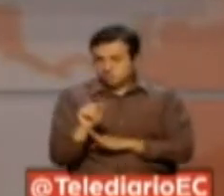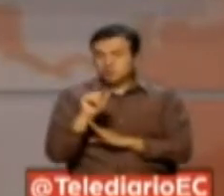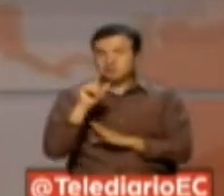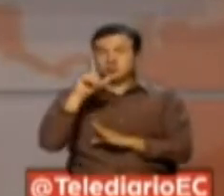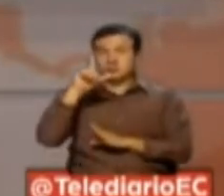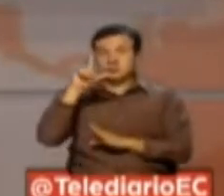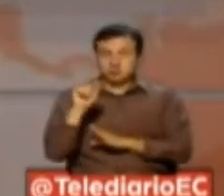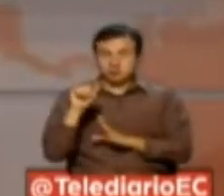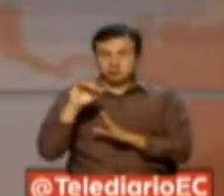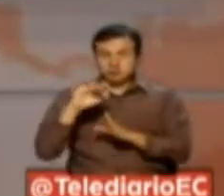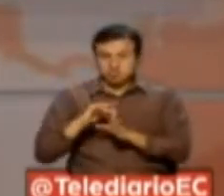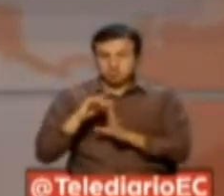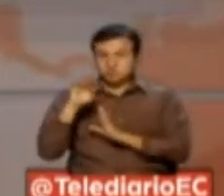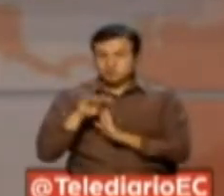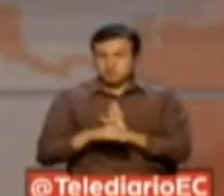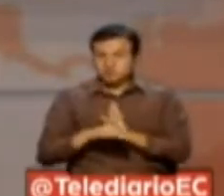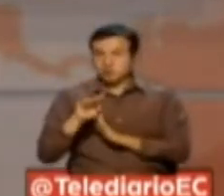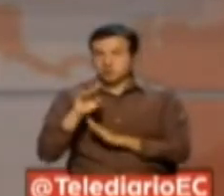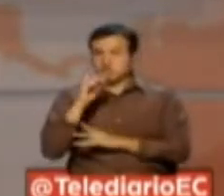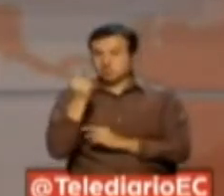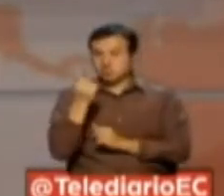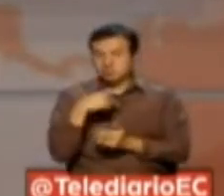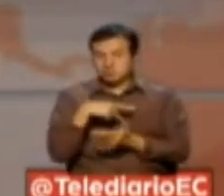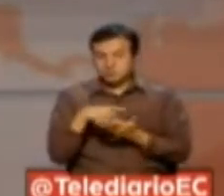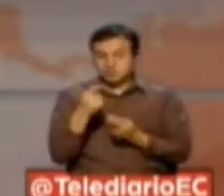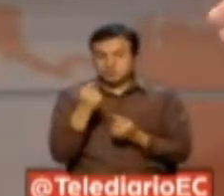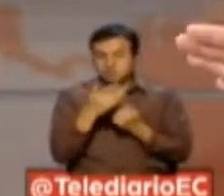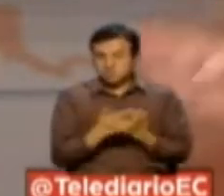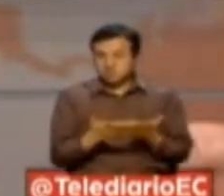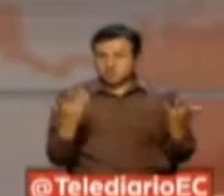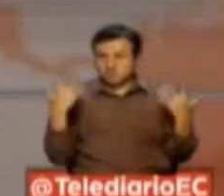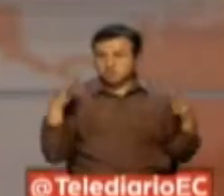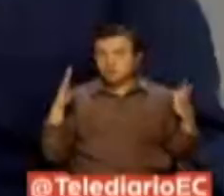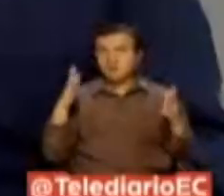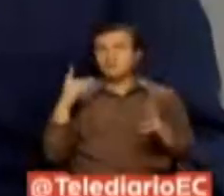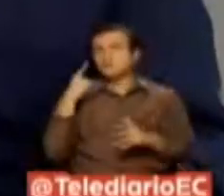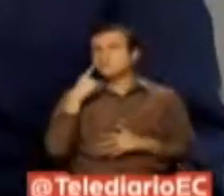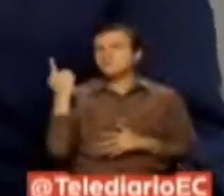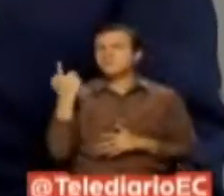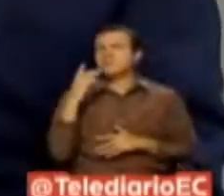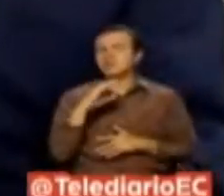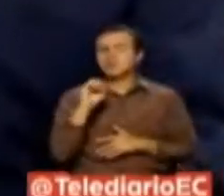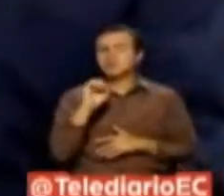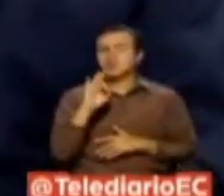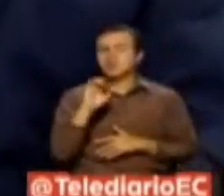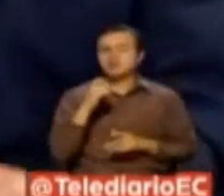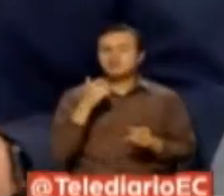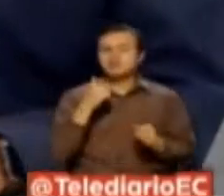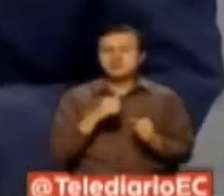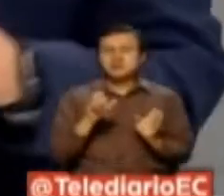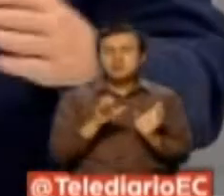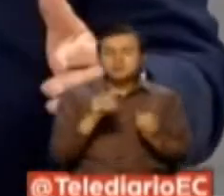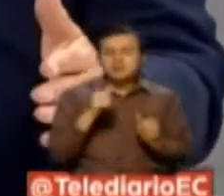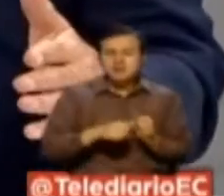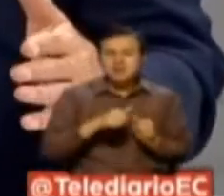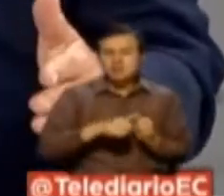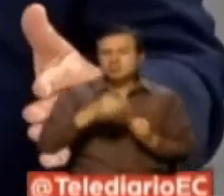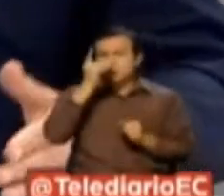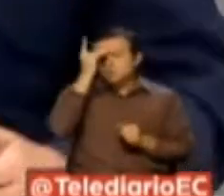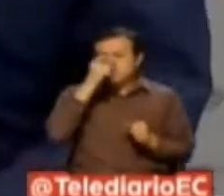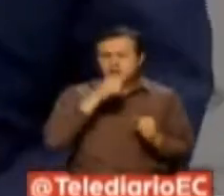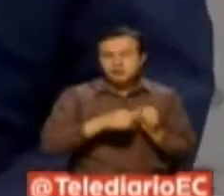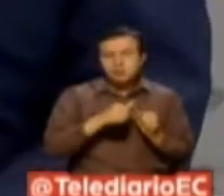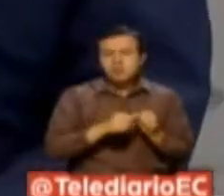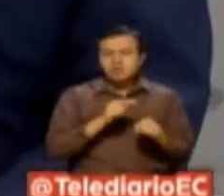menor riesgo entonces menor costo por el del dinero dicho esto qué ocurrió con estos sets con estos certificados analizados en